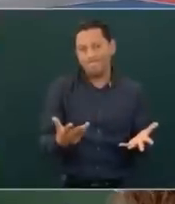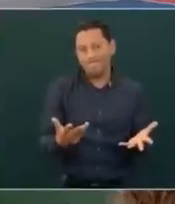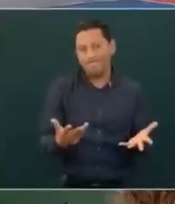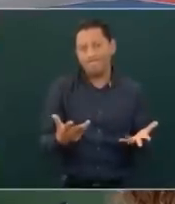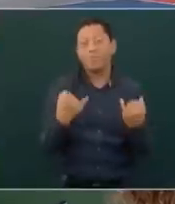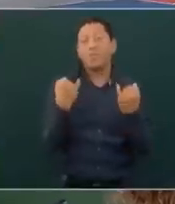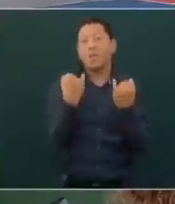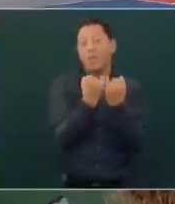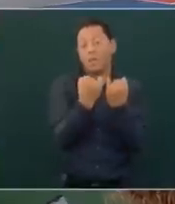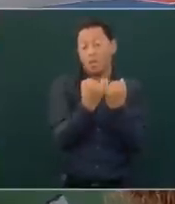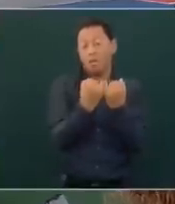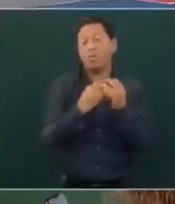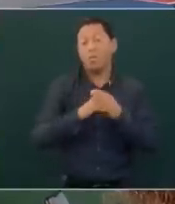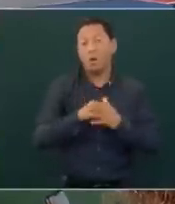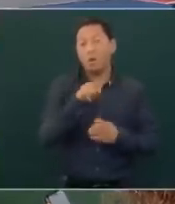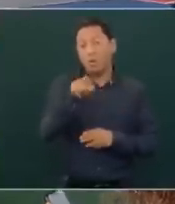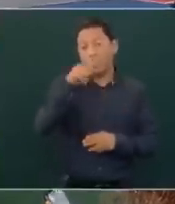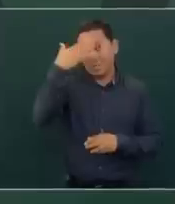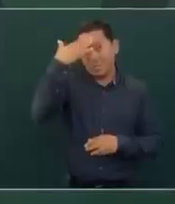en pago